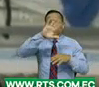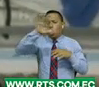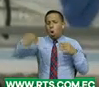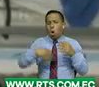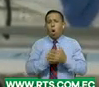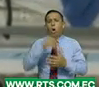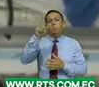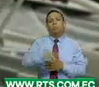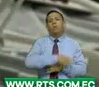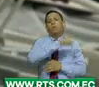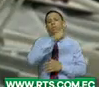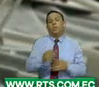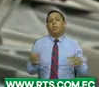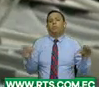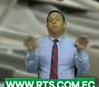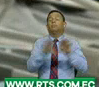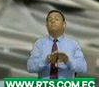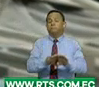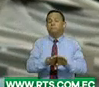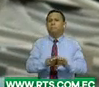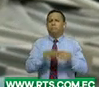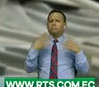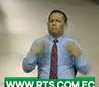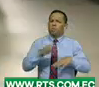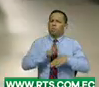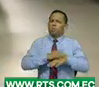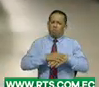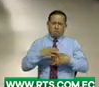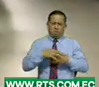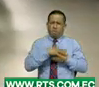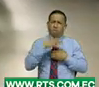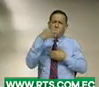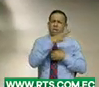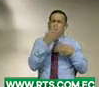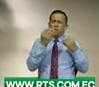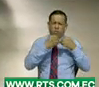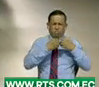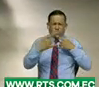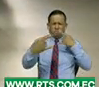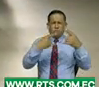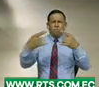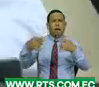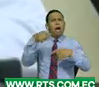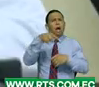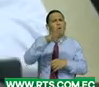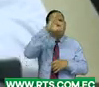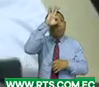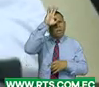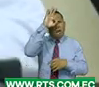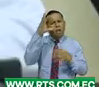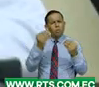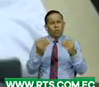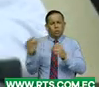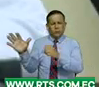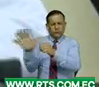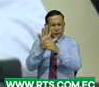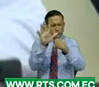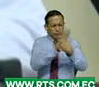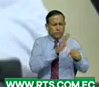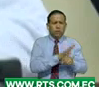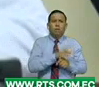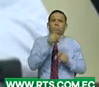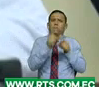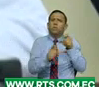contagio que en pichincha sobrepasan los 100 mil enfermos y cuya capacidad hospitalaria está a tope una lista de esperas muy